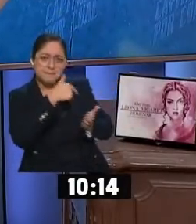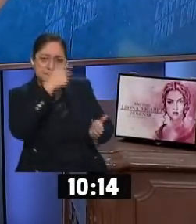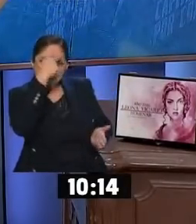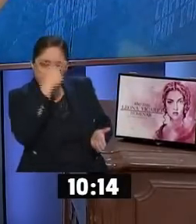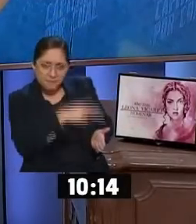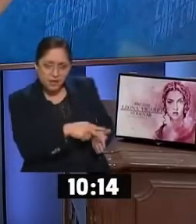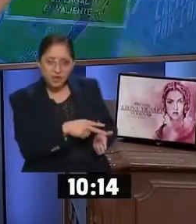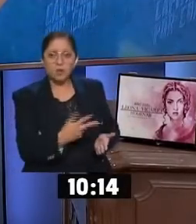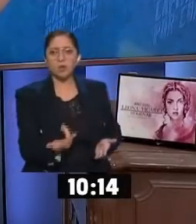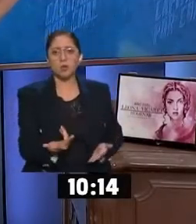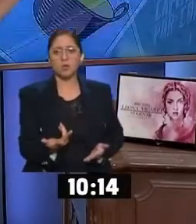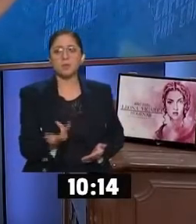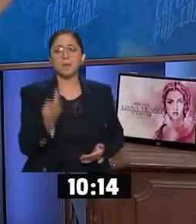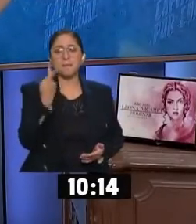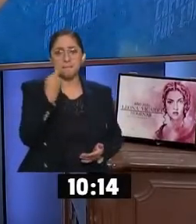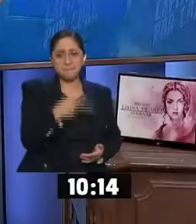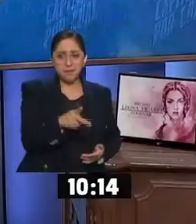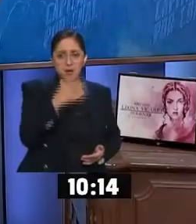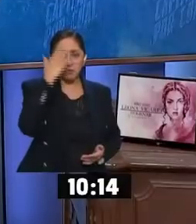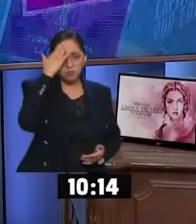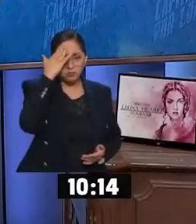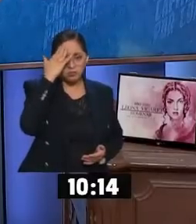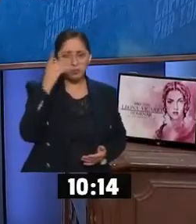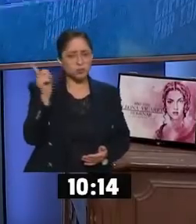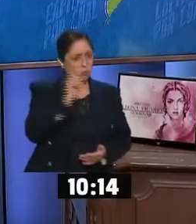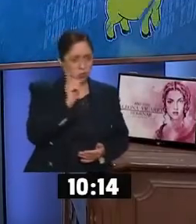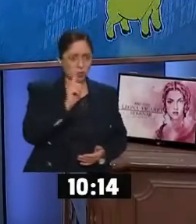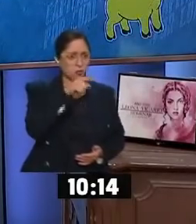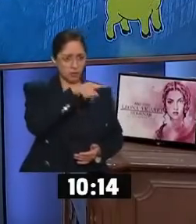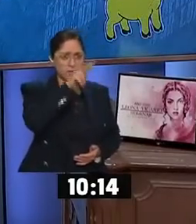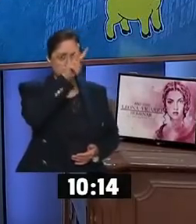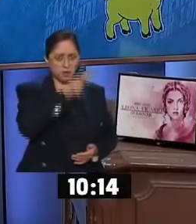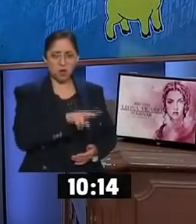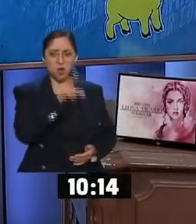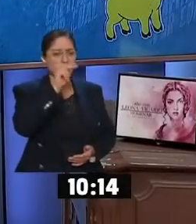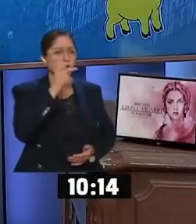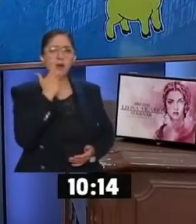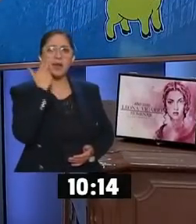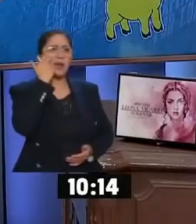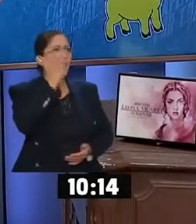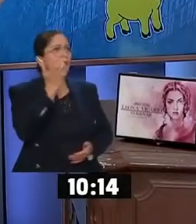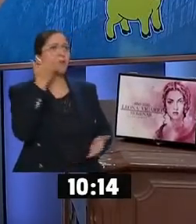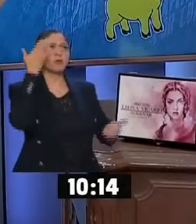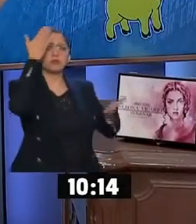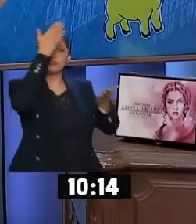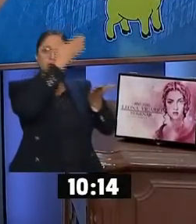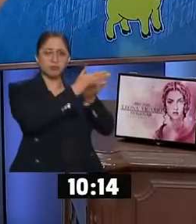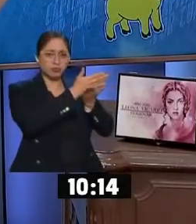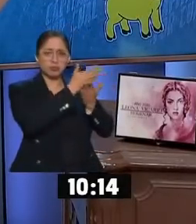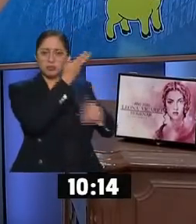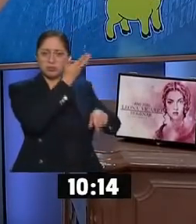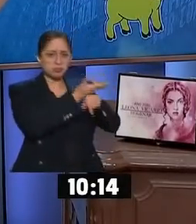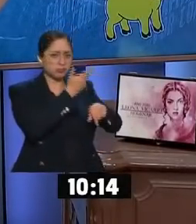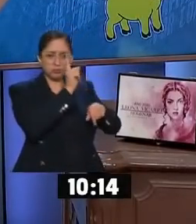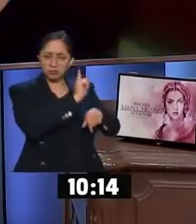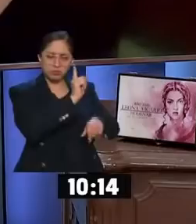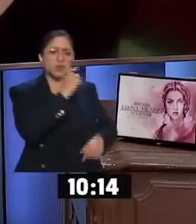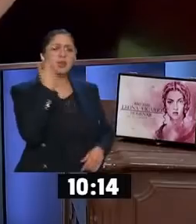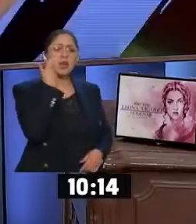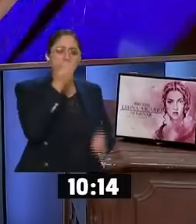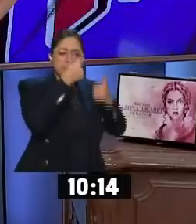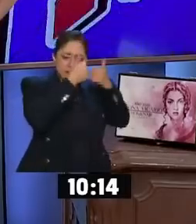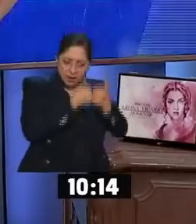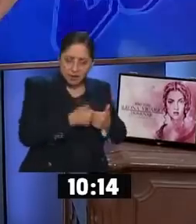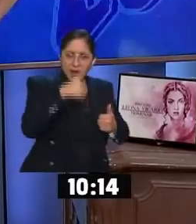México. No creo, el mero, no señora, ellos mismos afirmaron, nosotros no queremos llegar a Estados Unidos, queremos quedarnos a trabajar en México porque hay